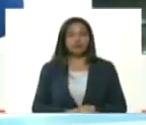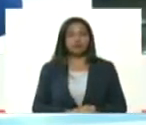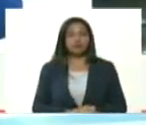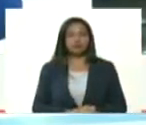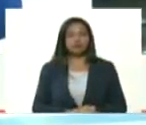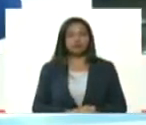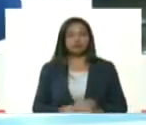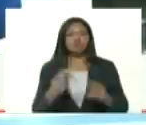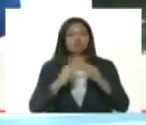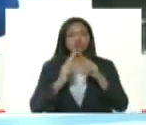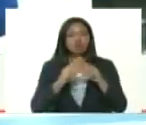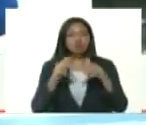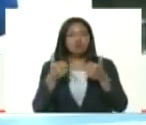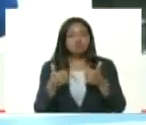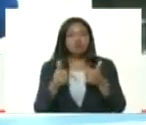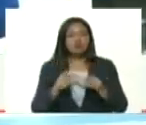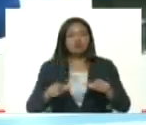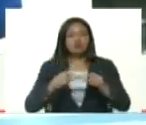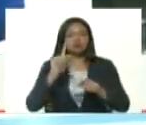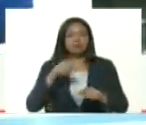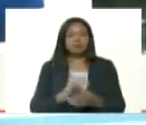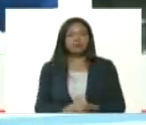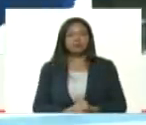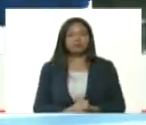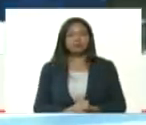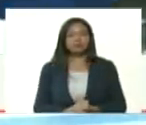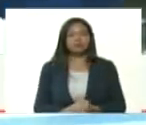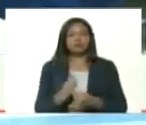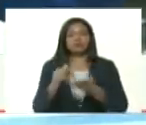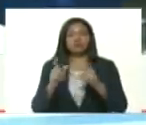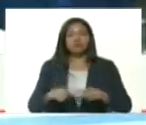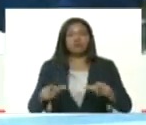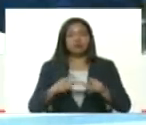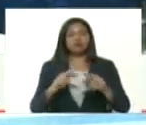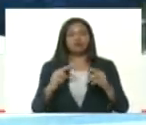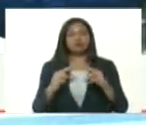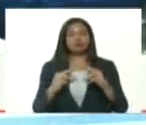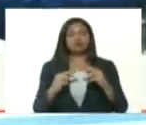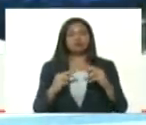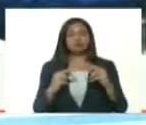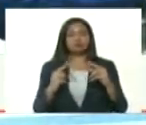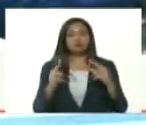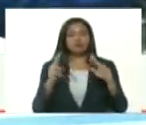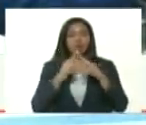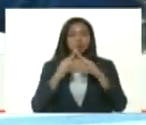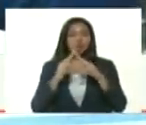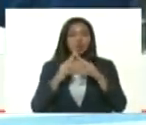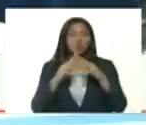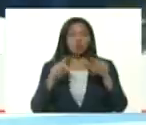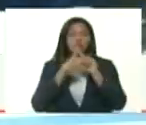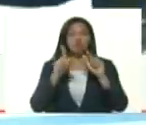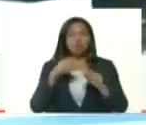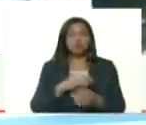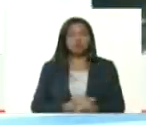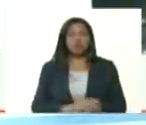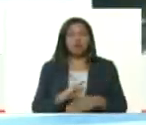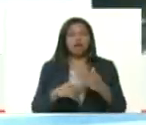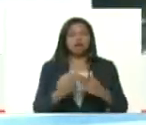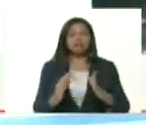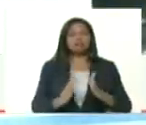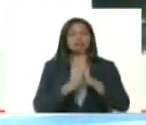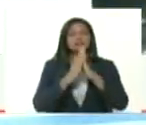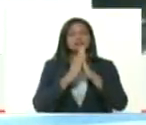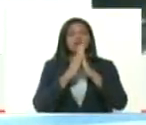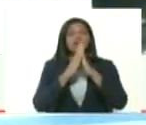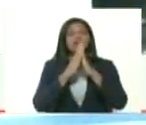Los conozco muy bien, a La Fría, Colón, Coloncito, toda esa zona. Y luego la subida hasta el Santo Cristo